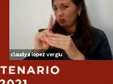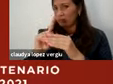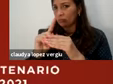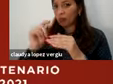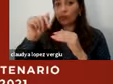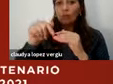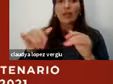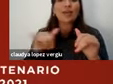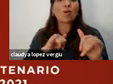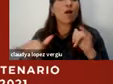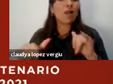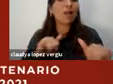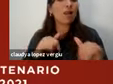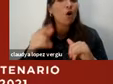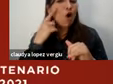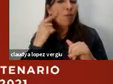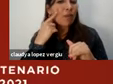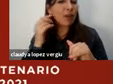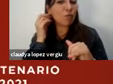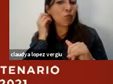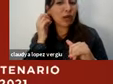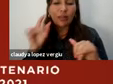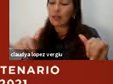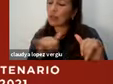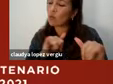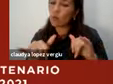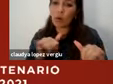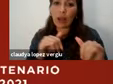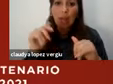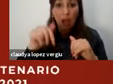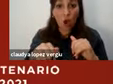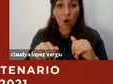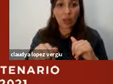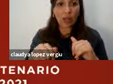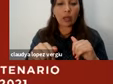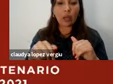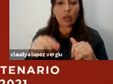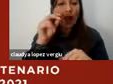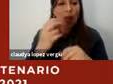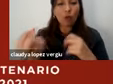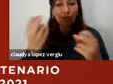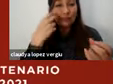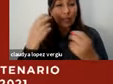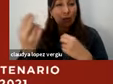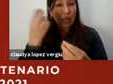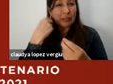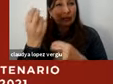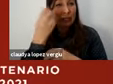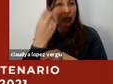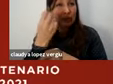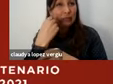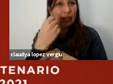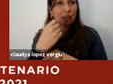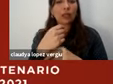discriminarnos entre nosotras, ¿no? Entonces, eso fue la idea. Ahora ya tanto capacitación que habían llevado las